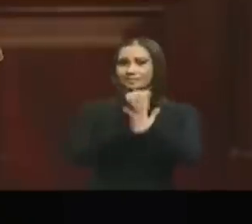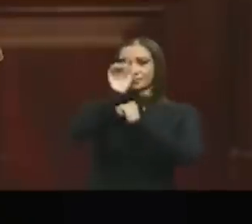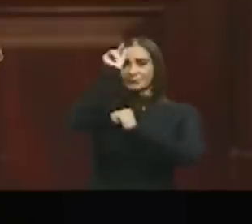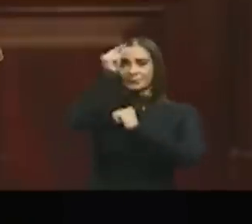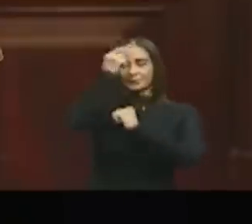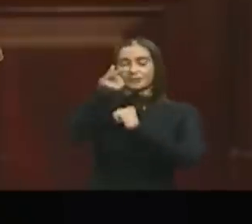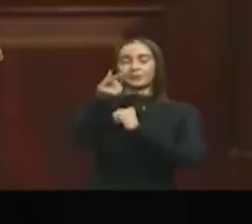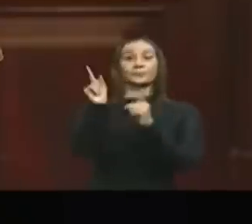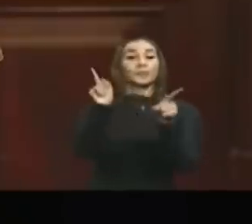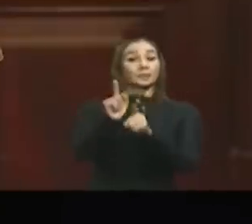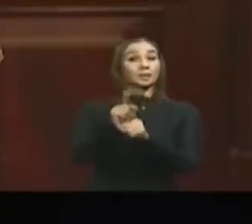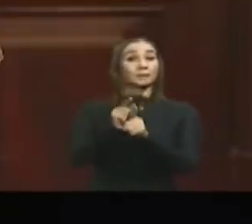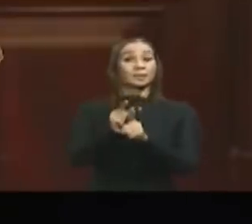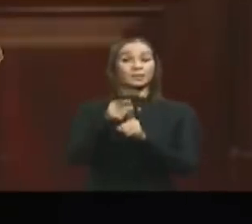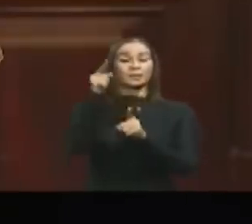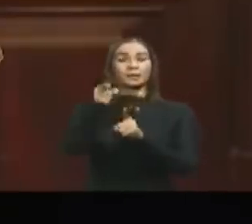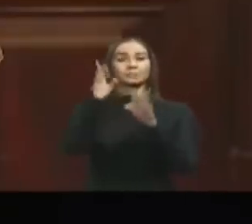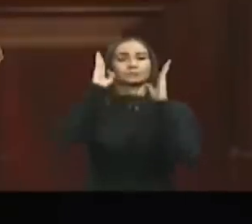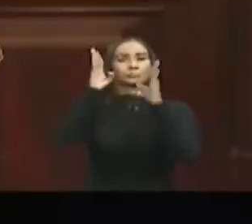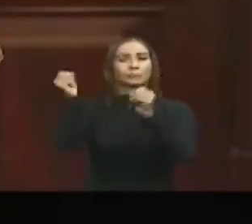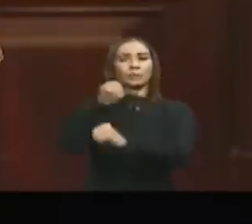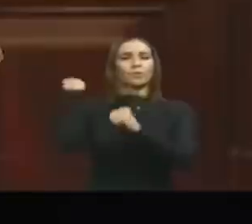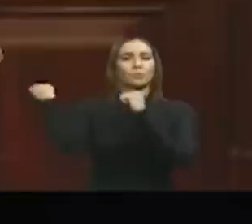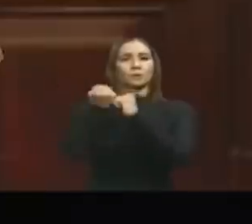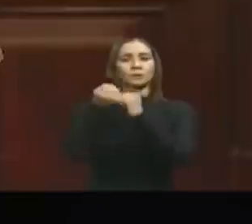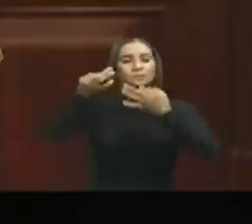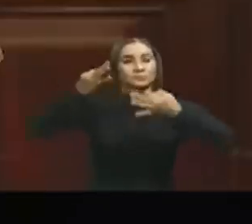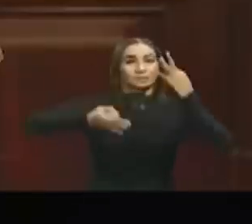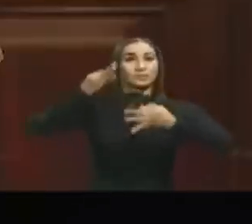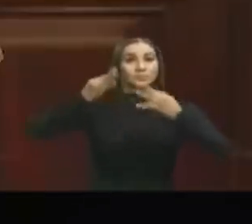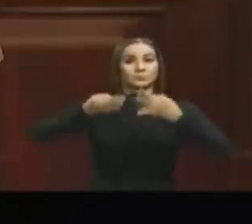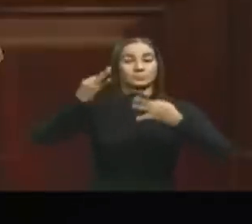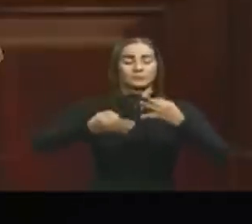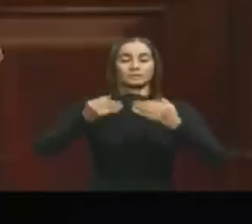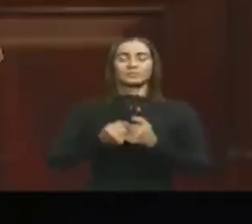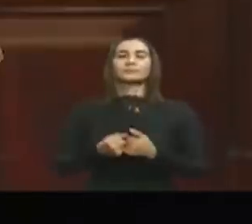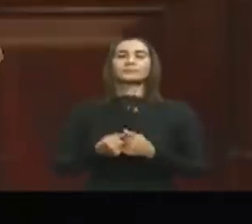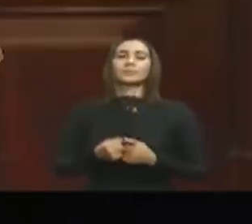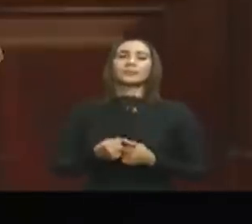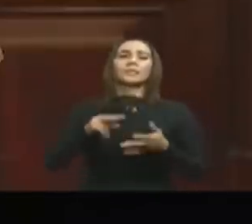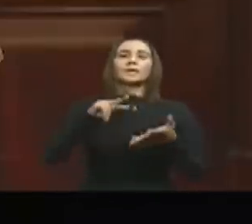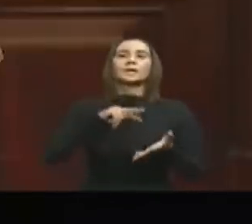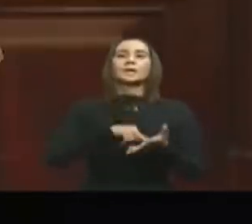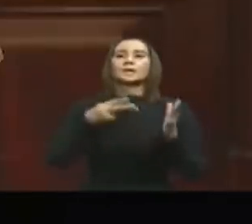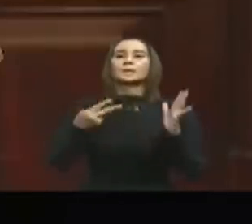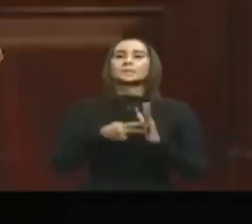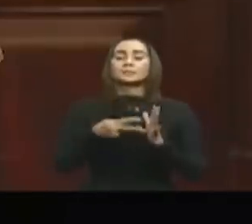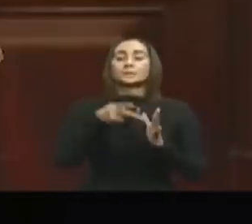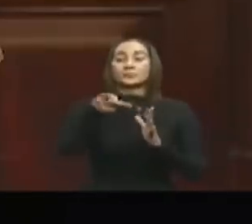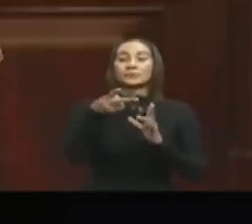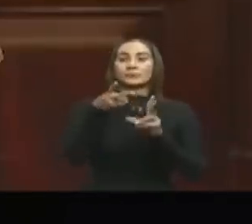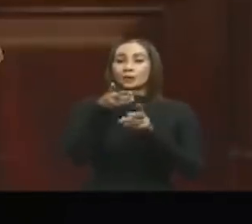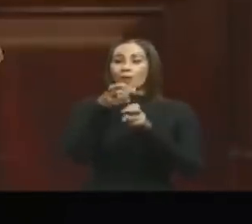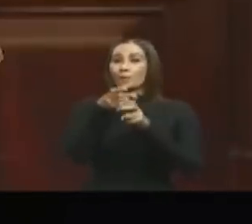dominicano, así como por el fortalecimiento de nuestro sistema de justicia. Y es, sobre todo, una